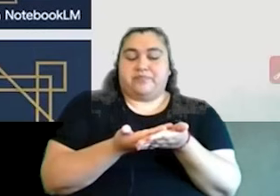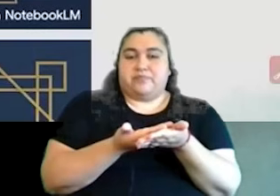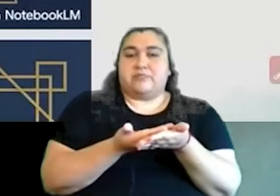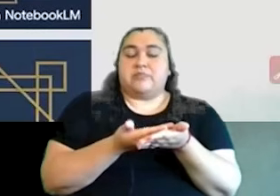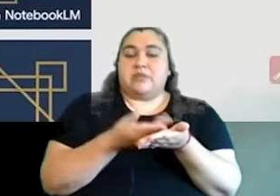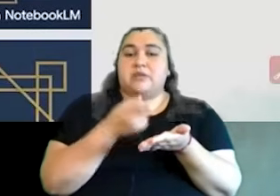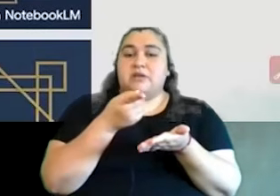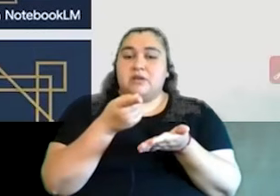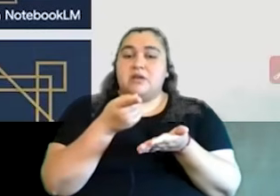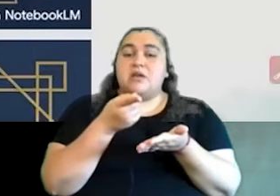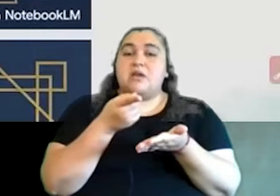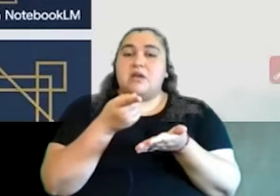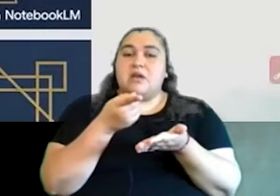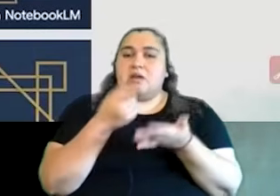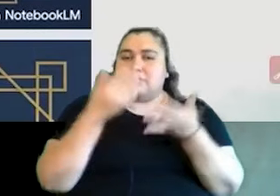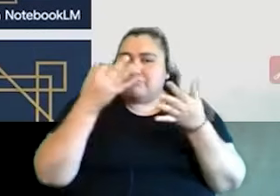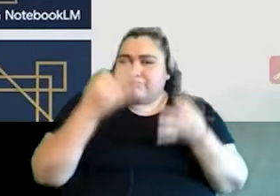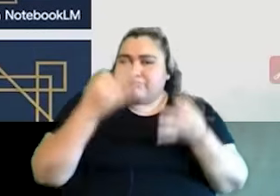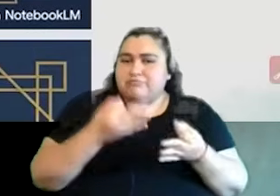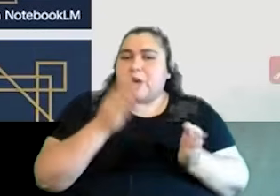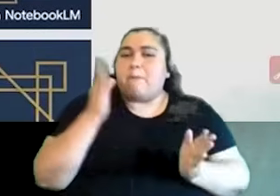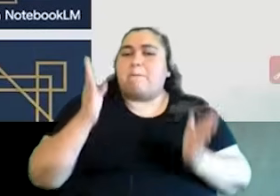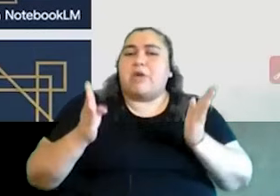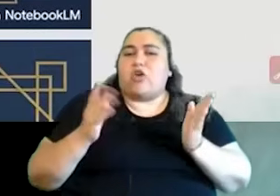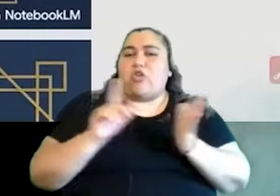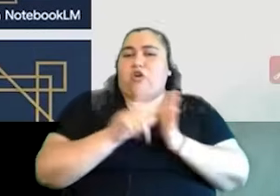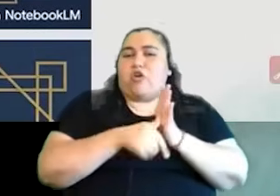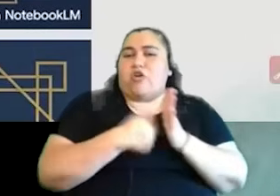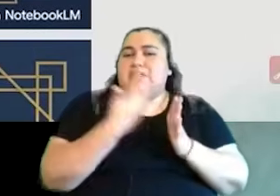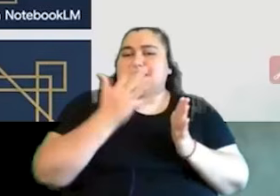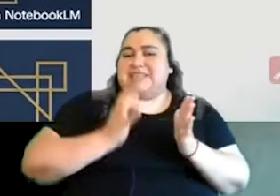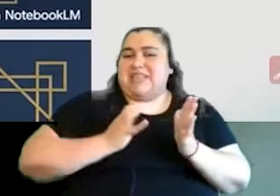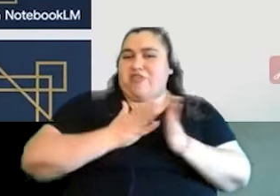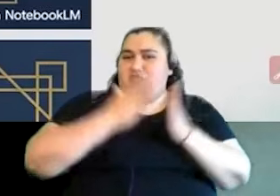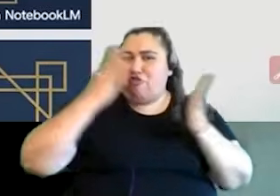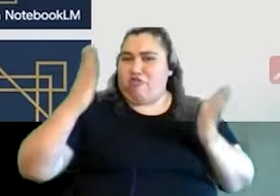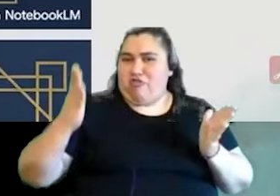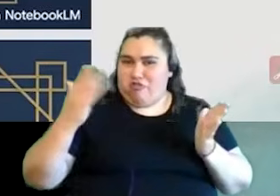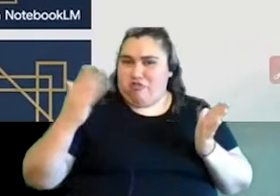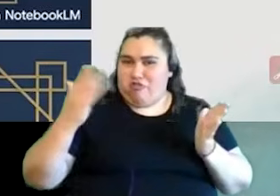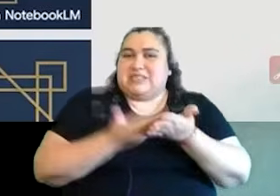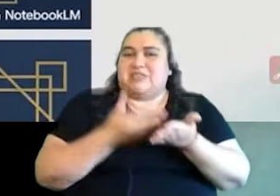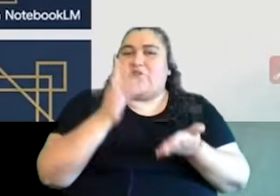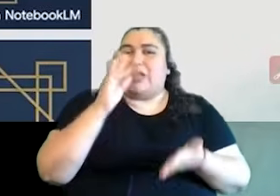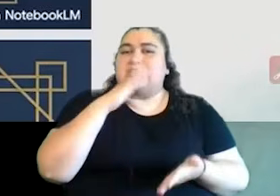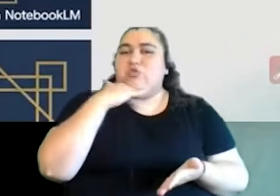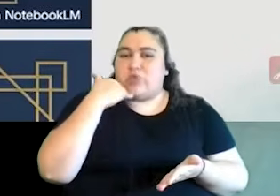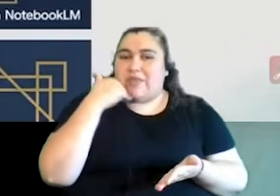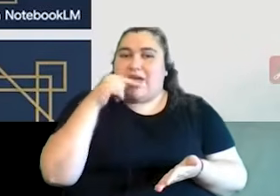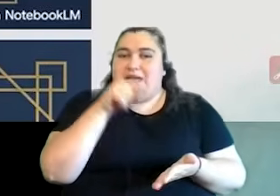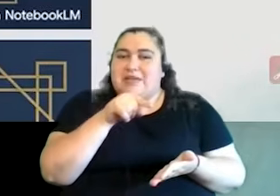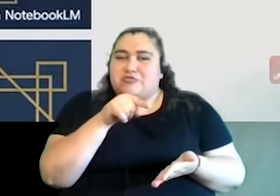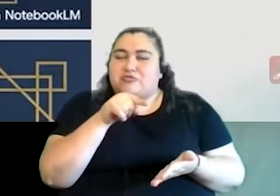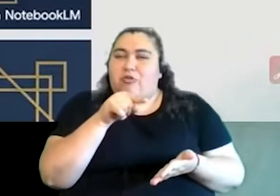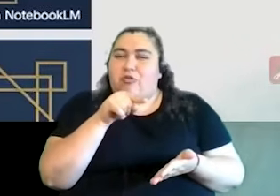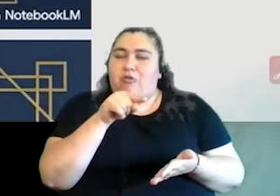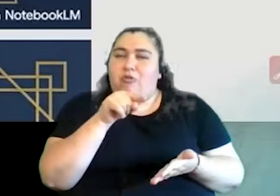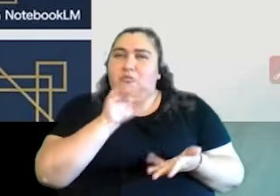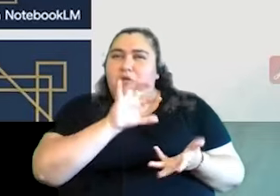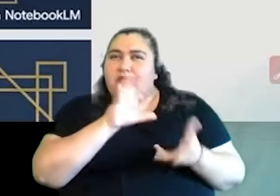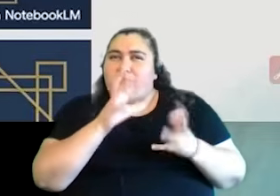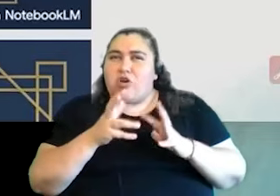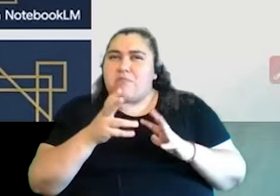la del periodo siguiente de 5, porque no fue presentada la declaración jurada. Esto nos lleva un poco a ver